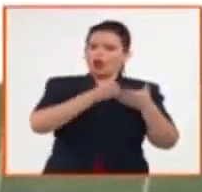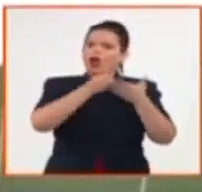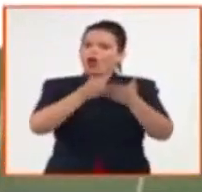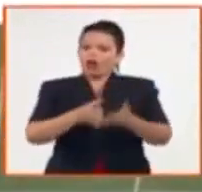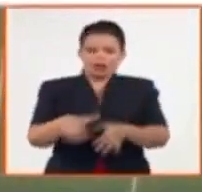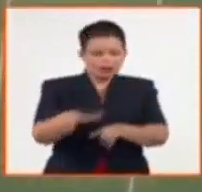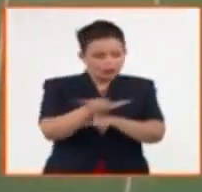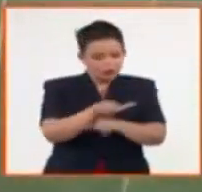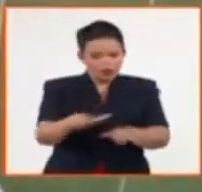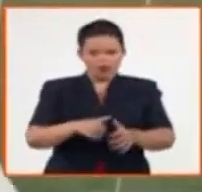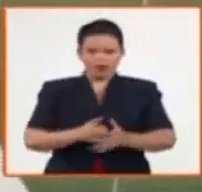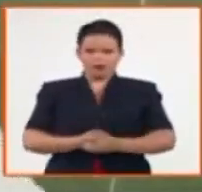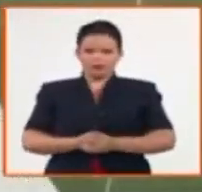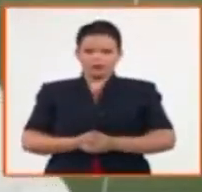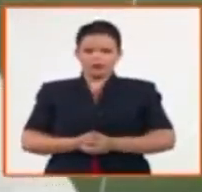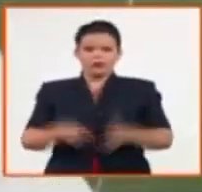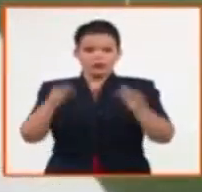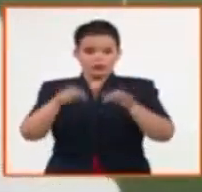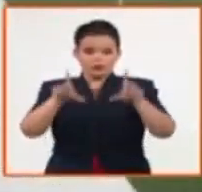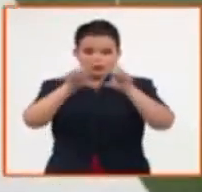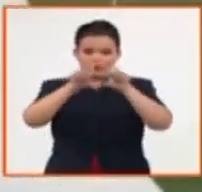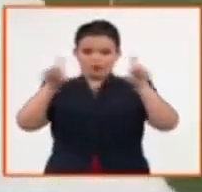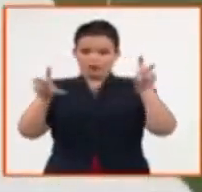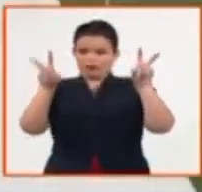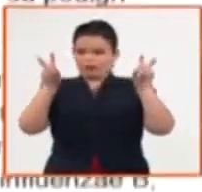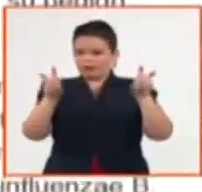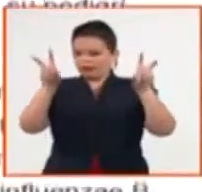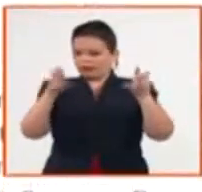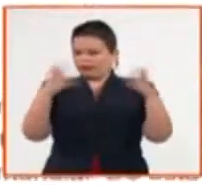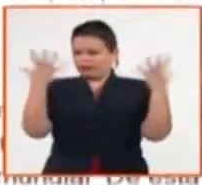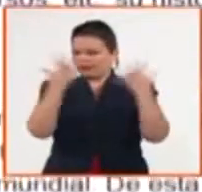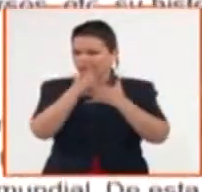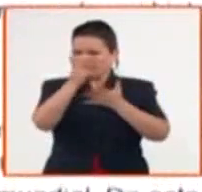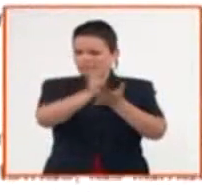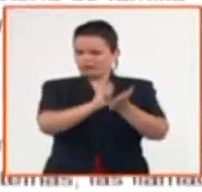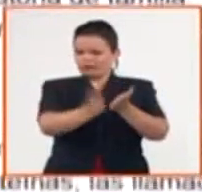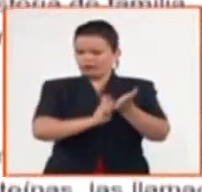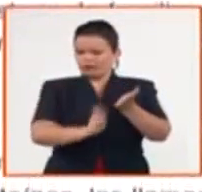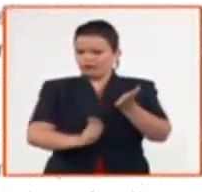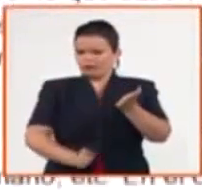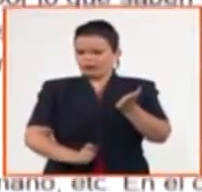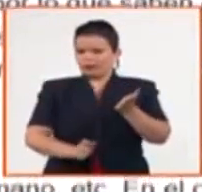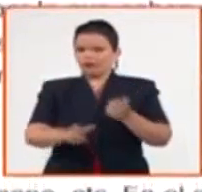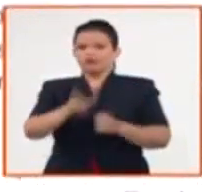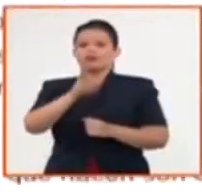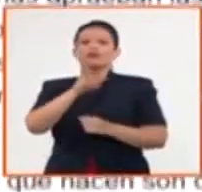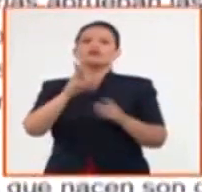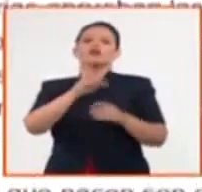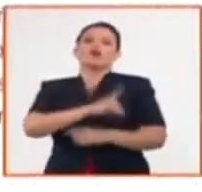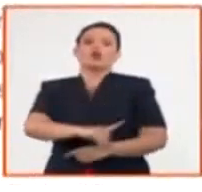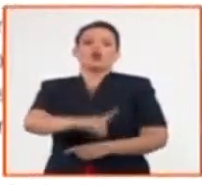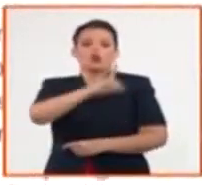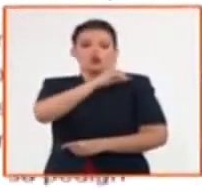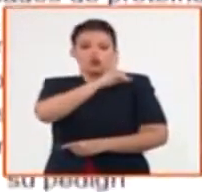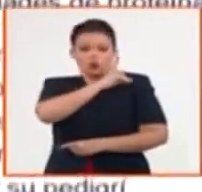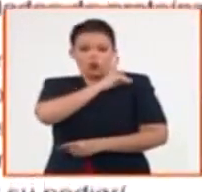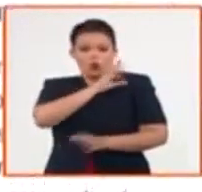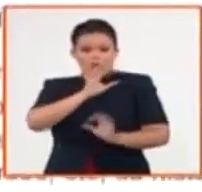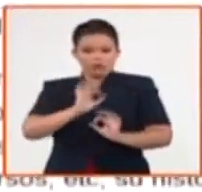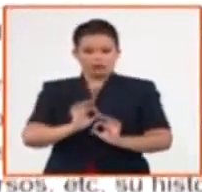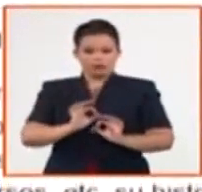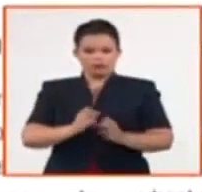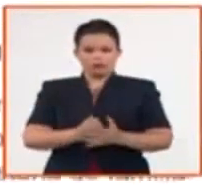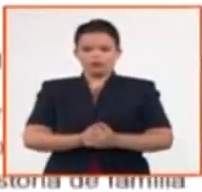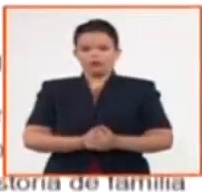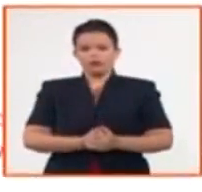del doctor Daniel García Rivera, uno de los científicos creadores de las vacunas soberanas, publicado en su cuenta en